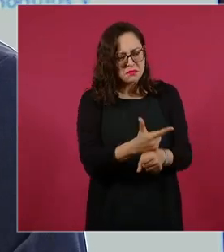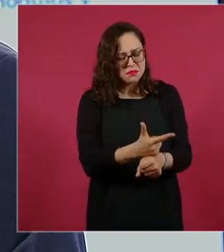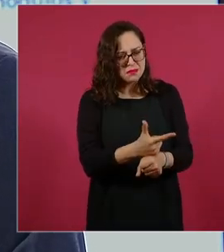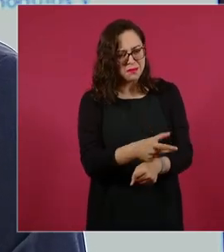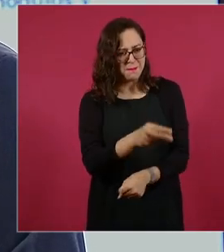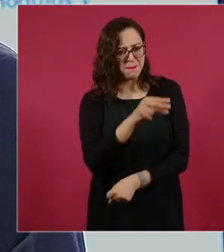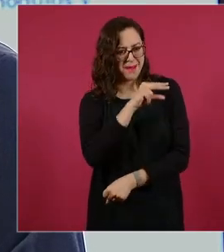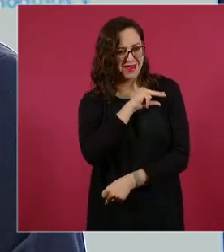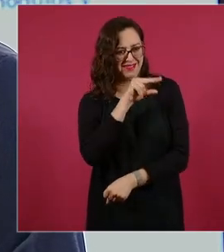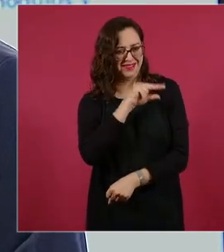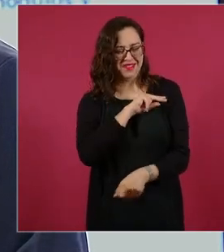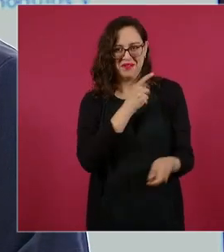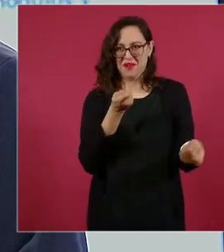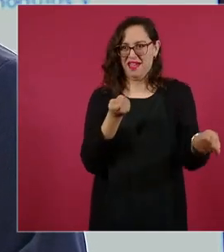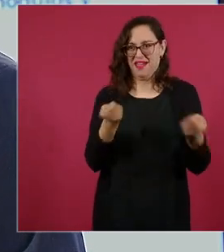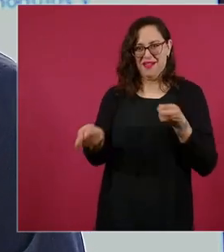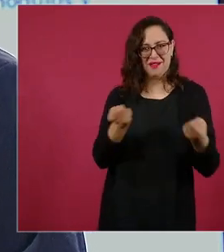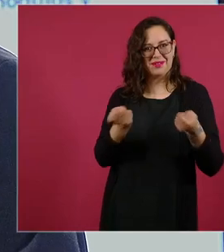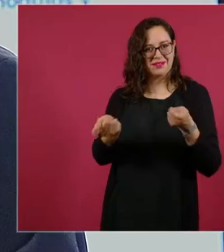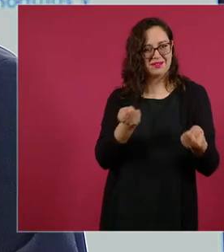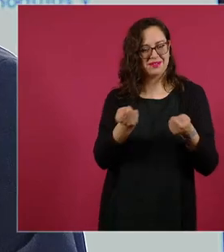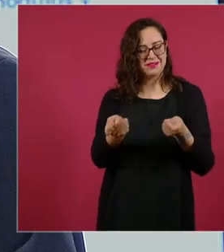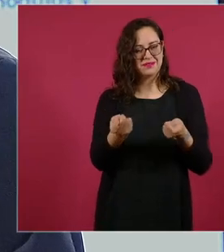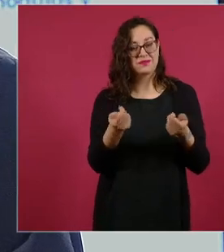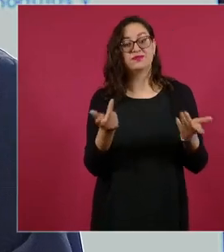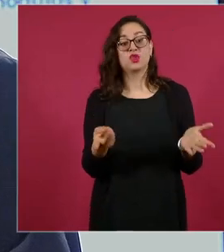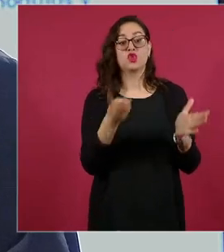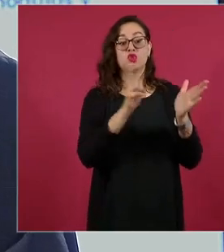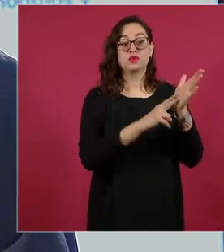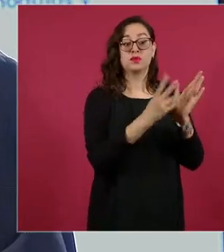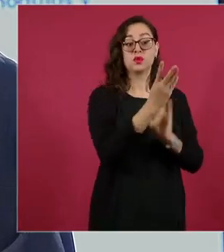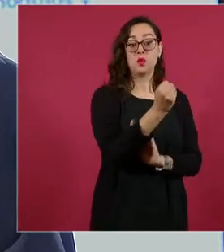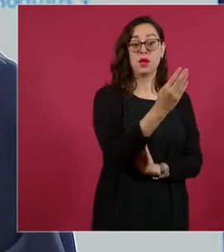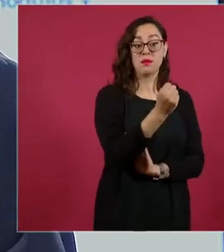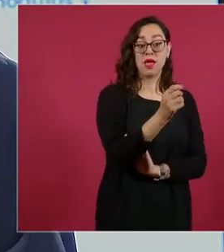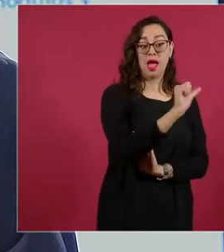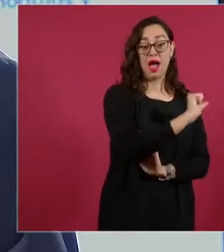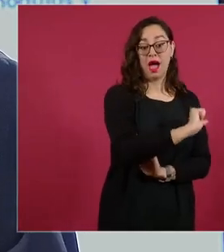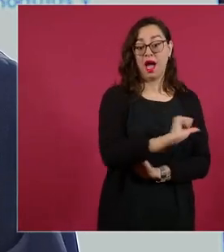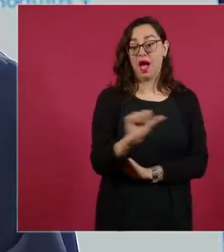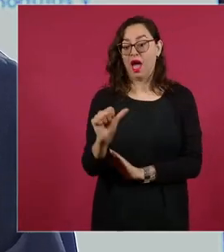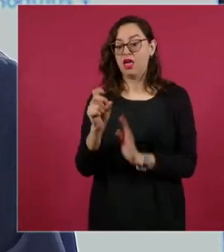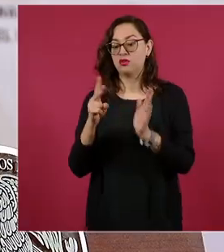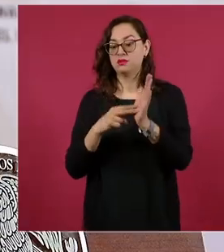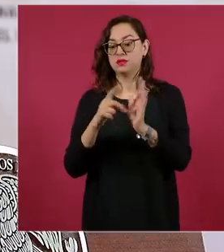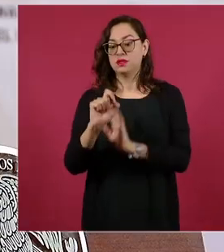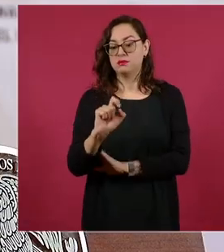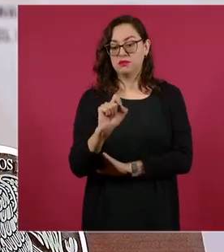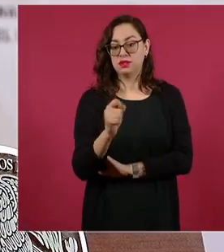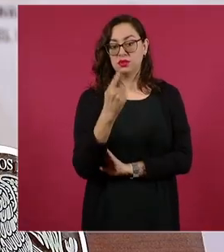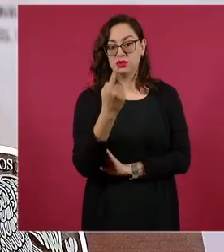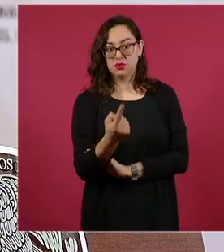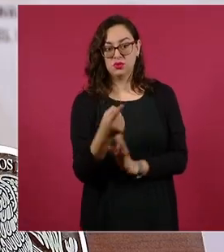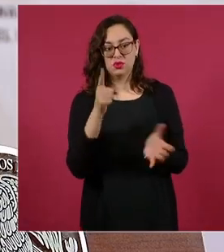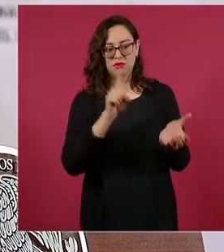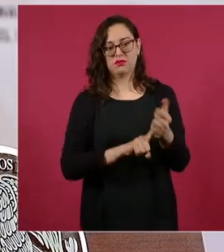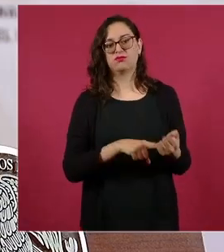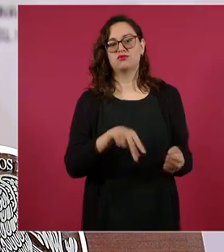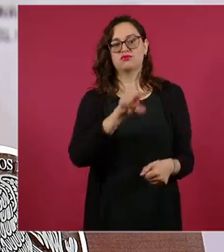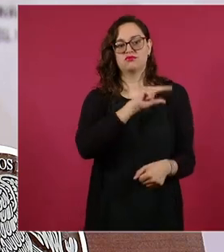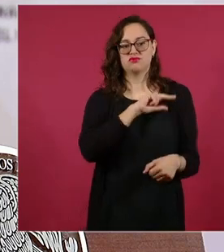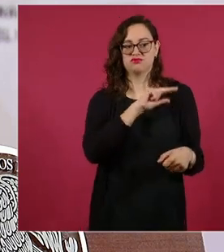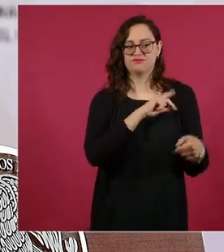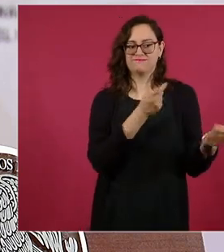hasta el 2021 se bursatilizaba parte de la cartera, nosotros en el 22, 23 y